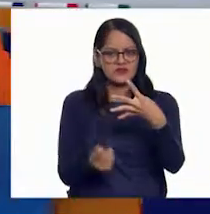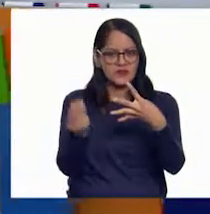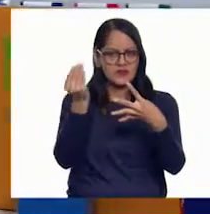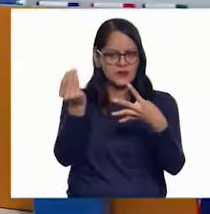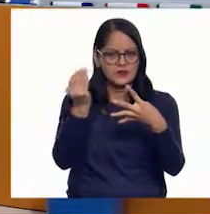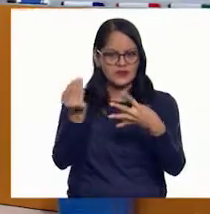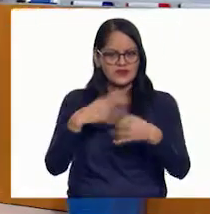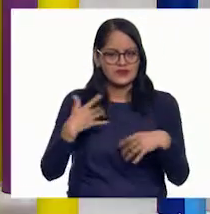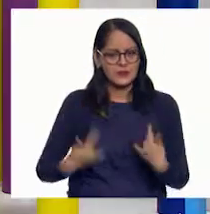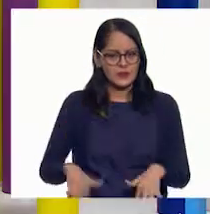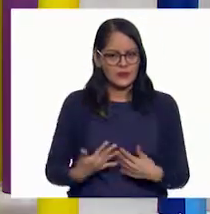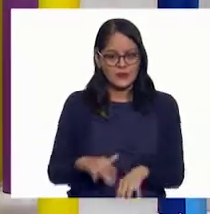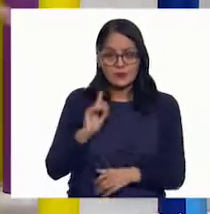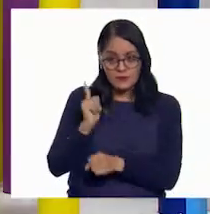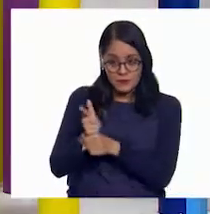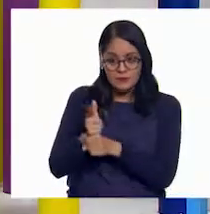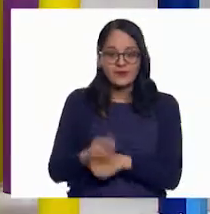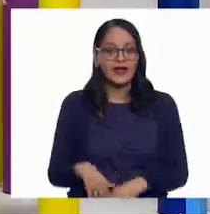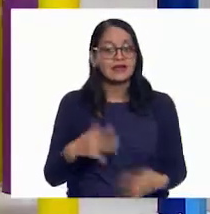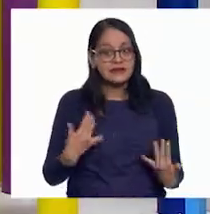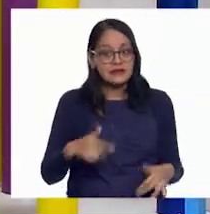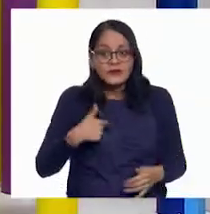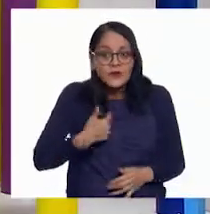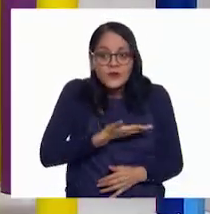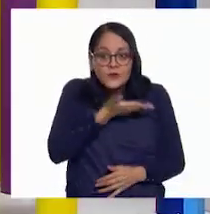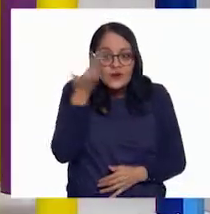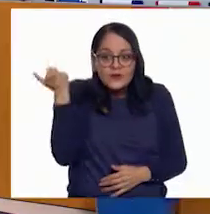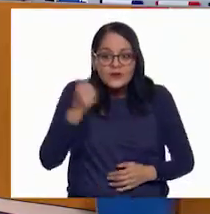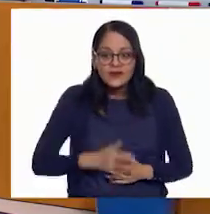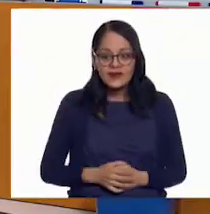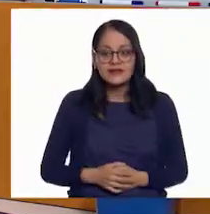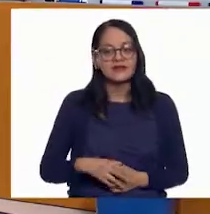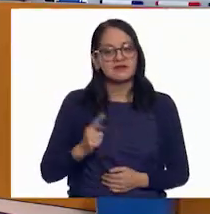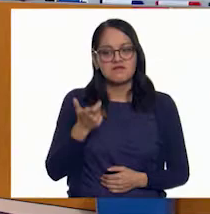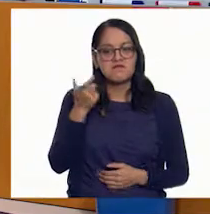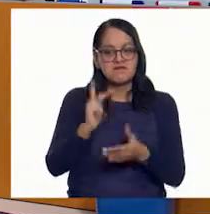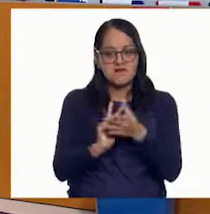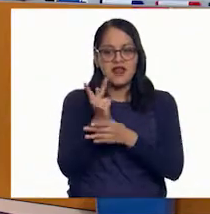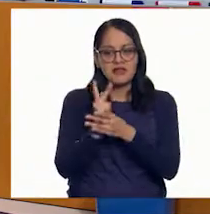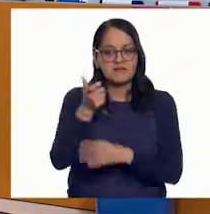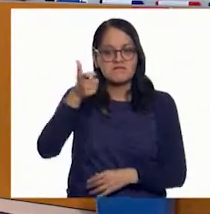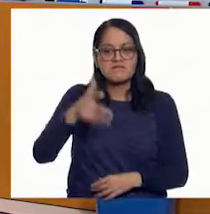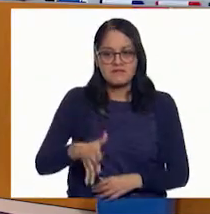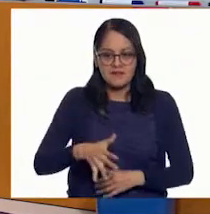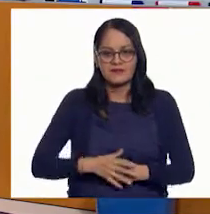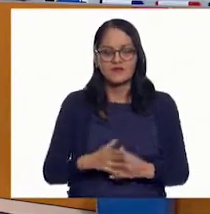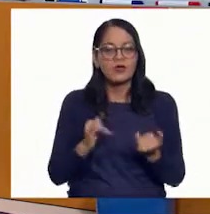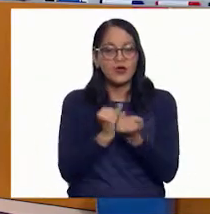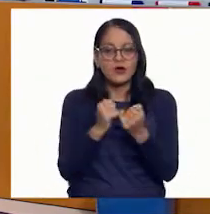diste cuenta? Sí, más de los que yo podía imaginarme. Sí, son súper baratas, bueno, a veces